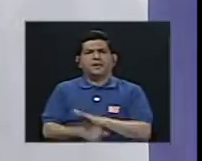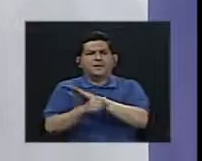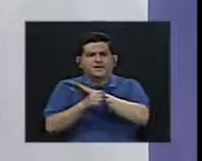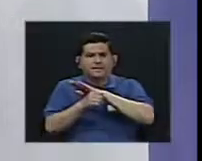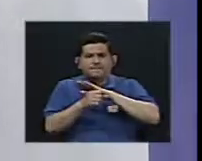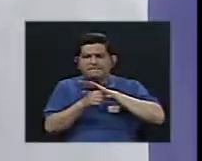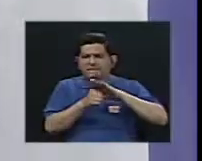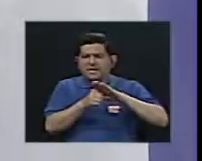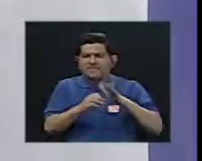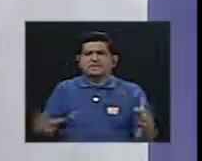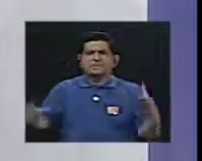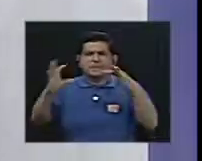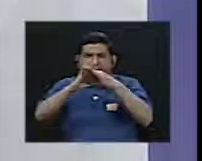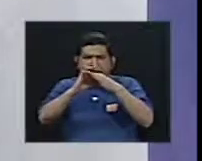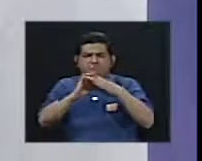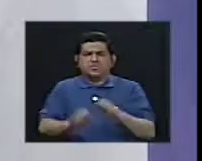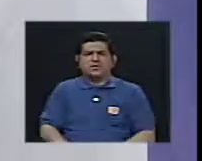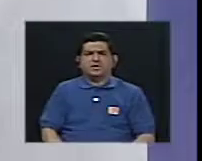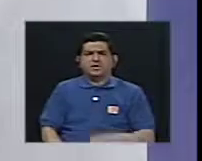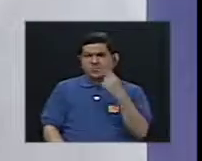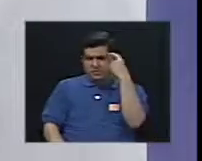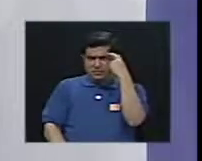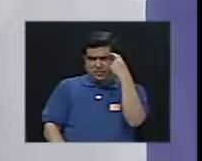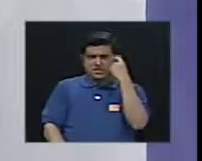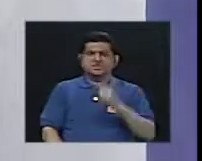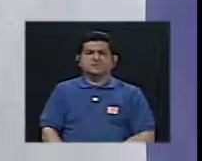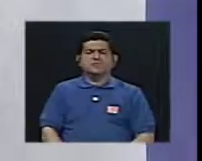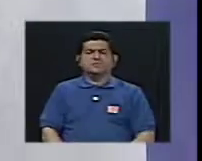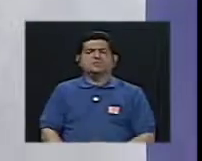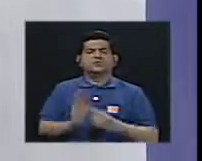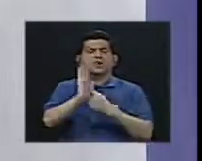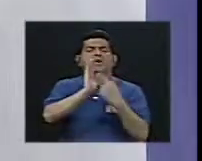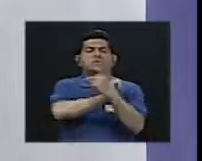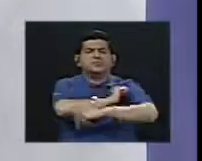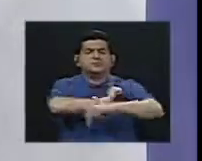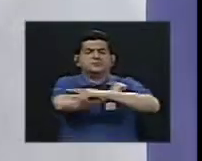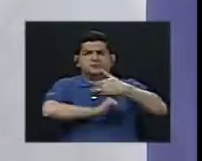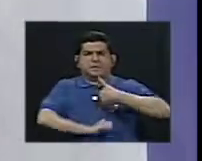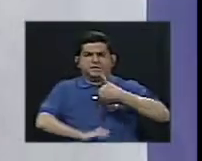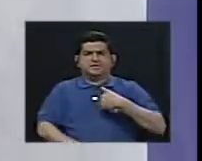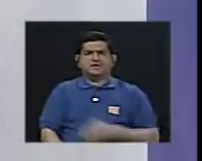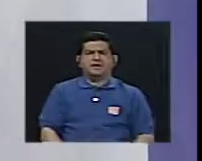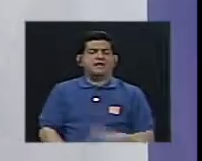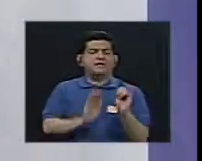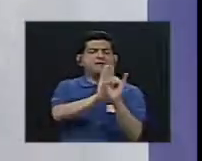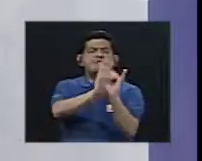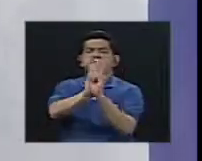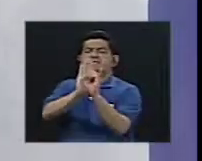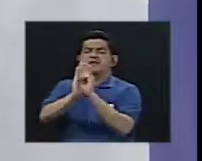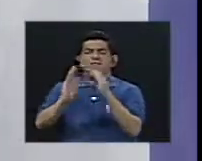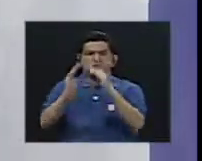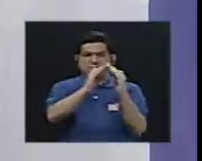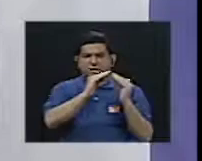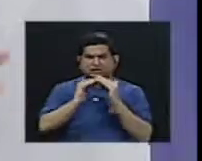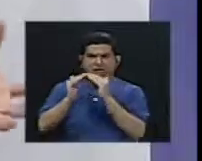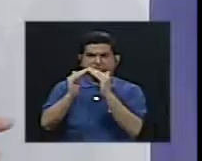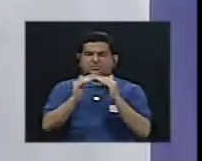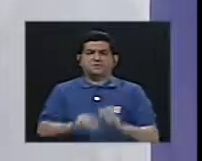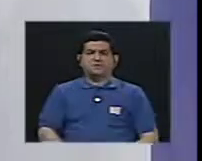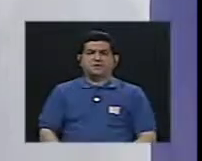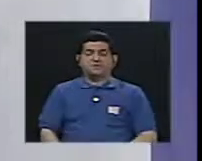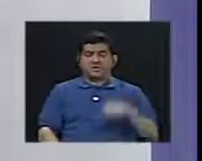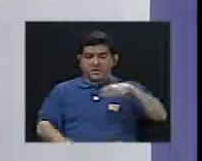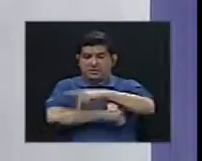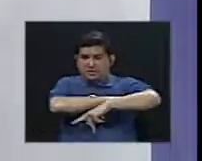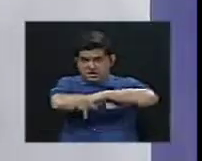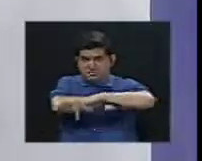completamente amarrado, asociado a reflejar ese país que tenemos, esas identidades que conviven en la nación